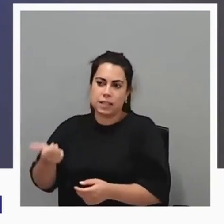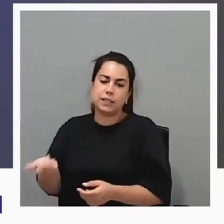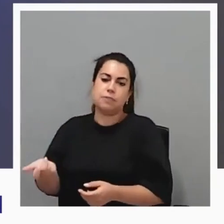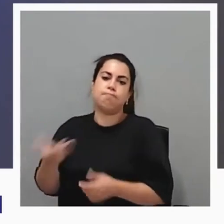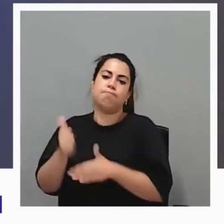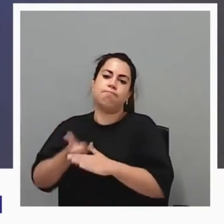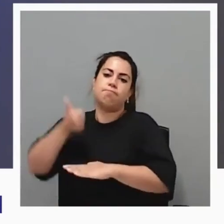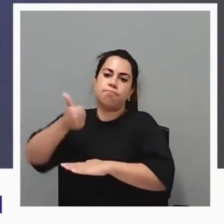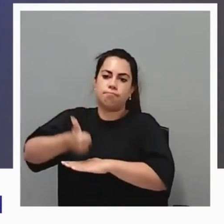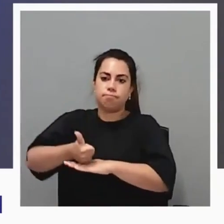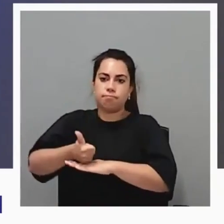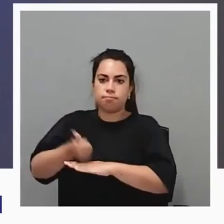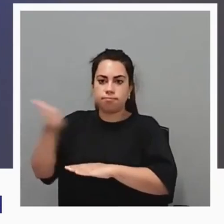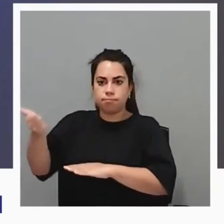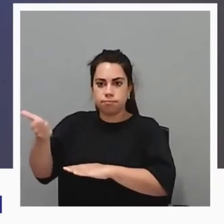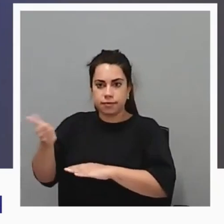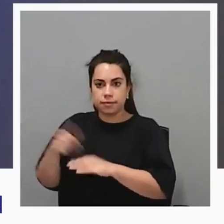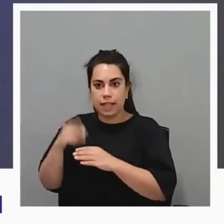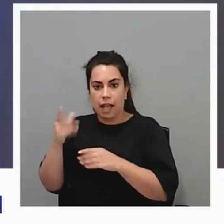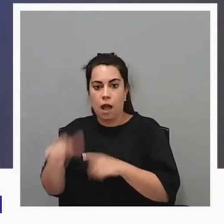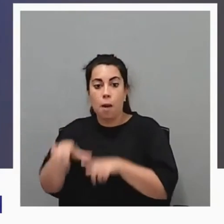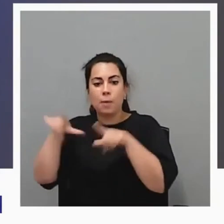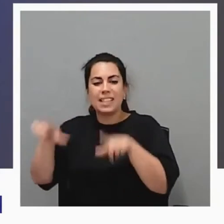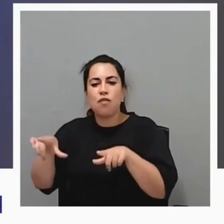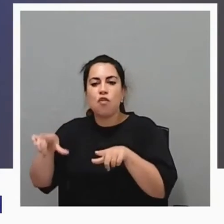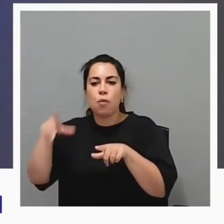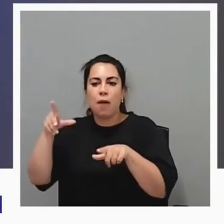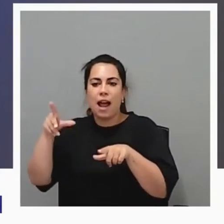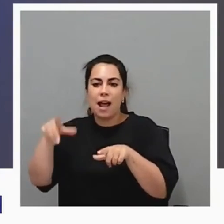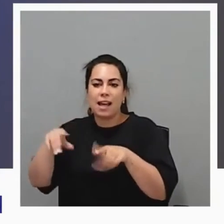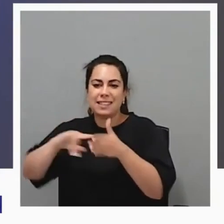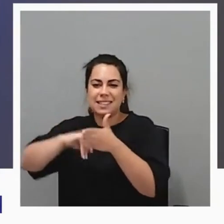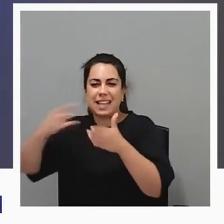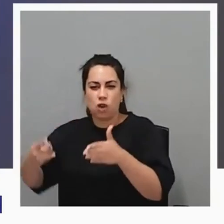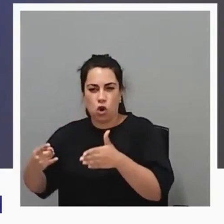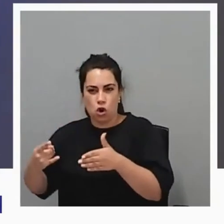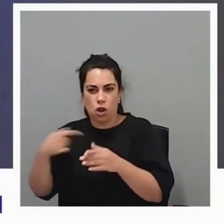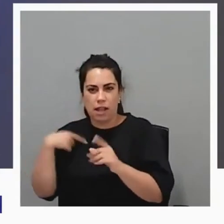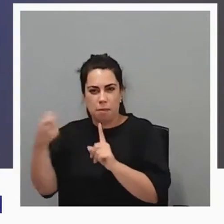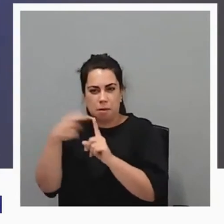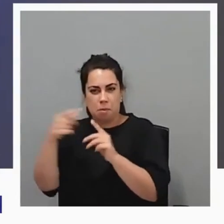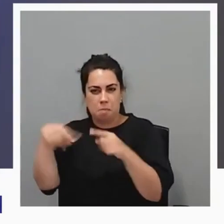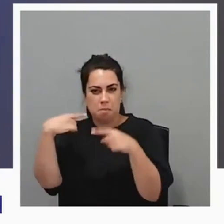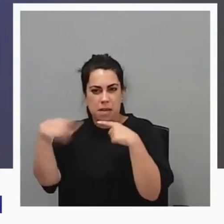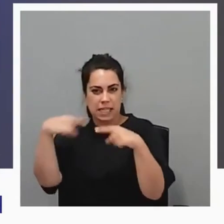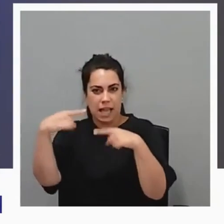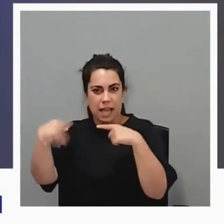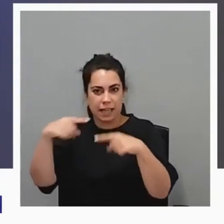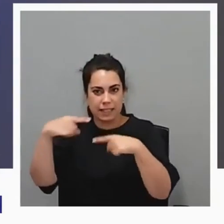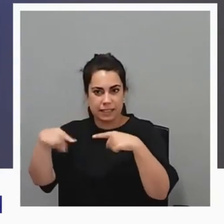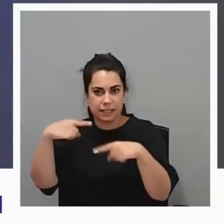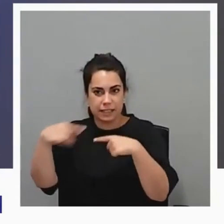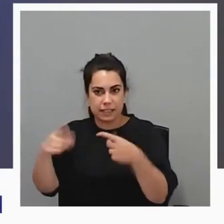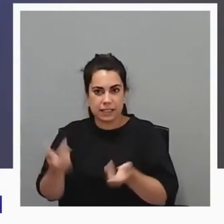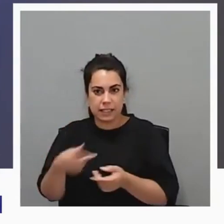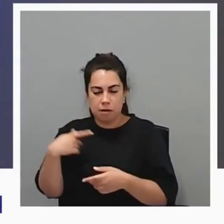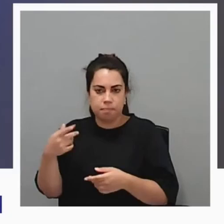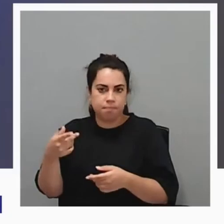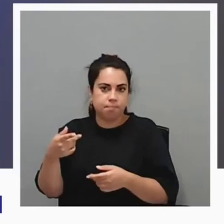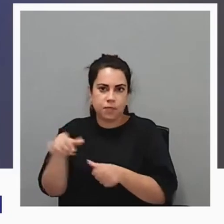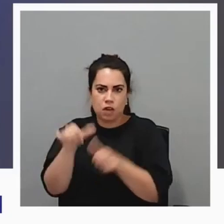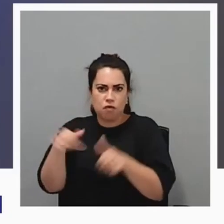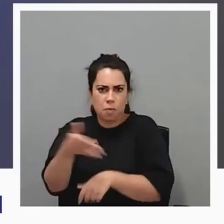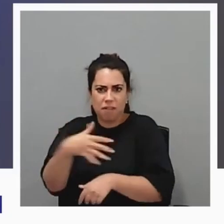plataforma tecnológica que permite la comunicación a través de mensajería de una manera mucho más eficiente. Es que hay